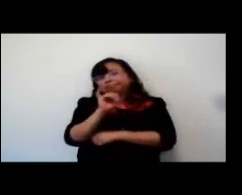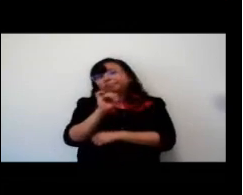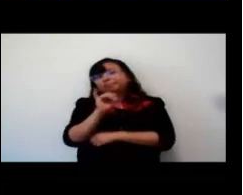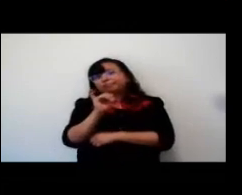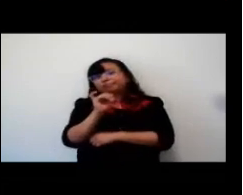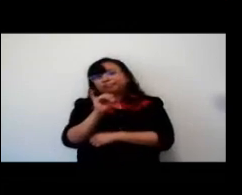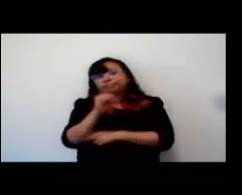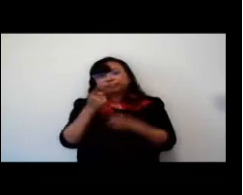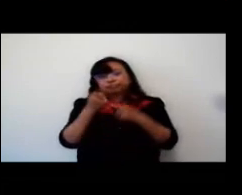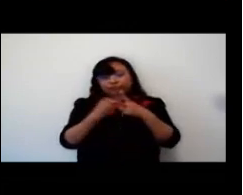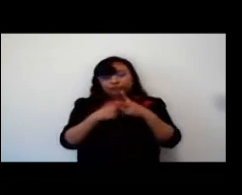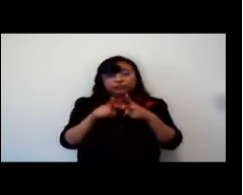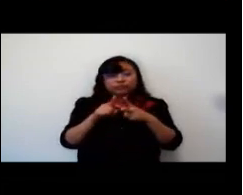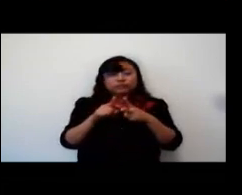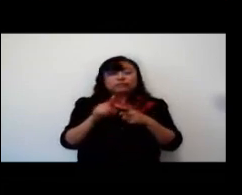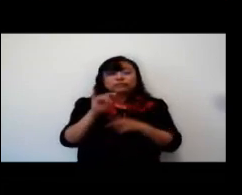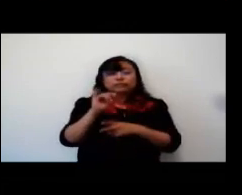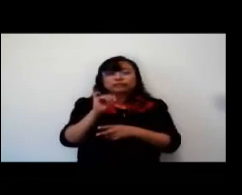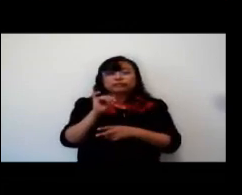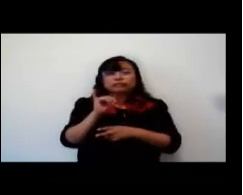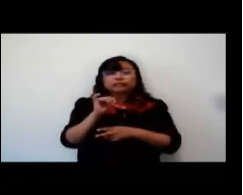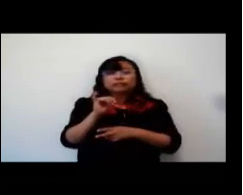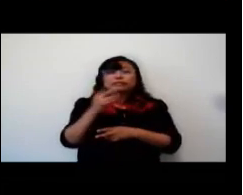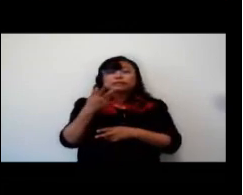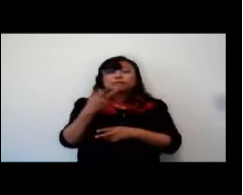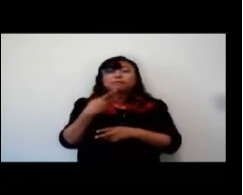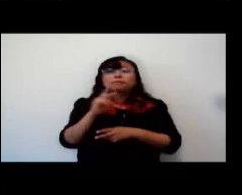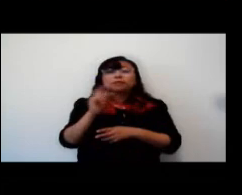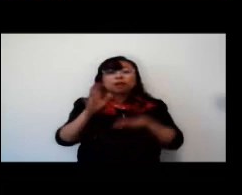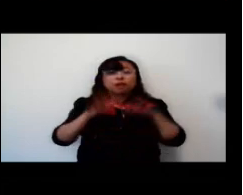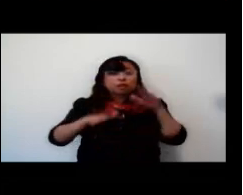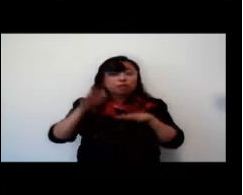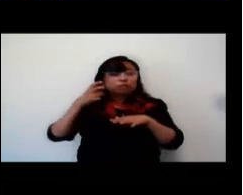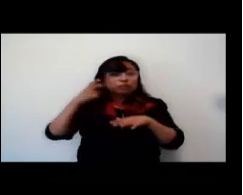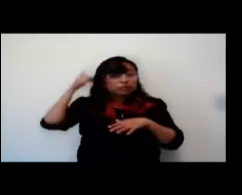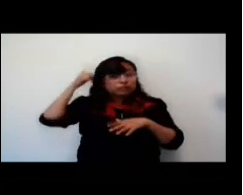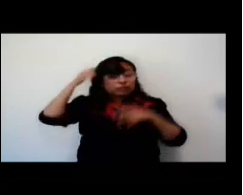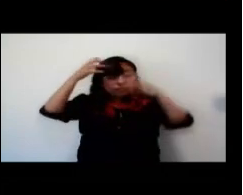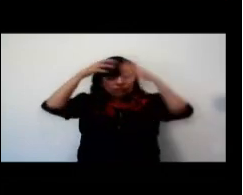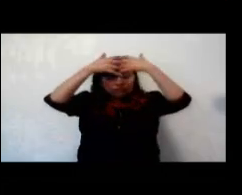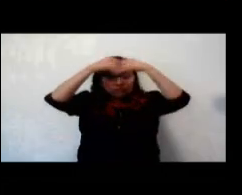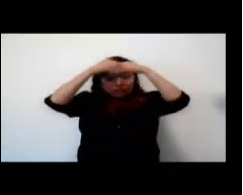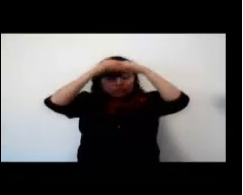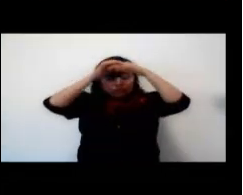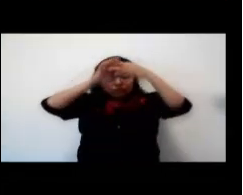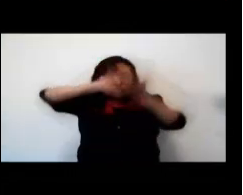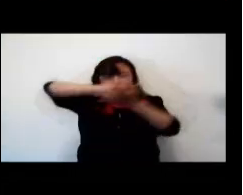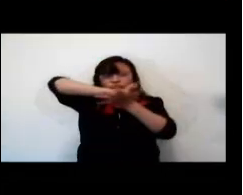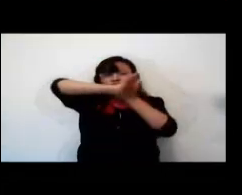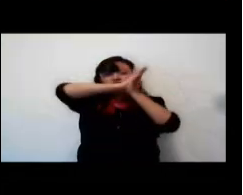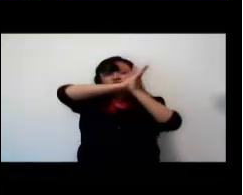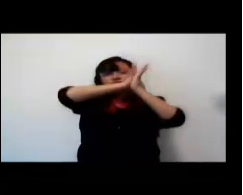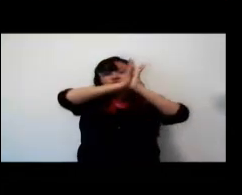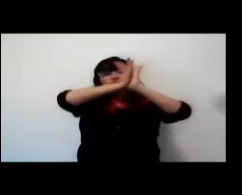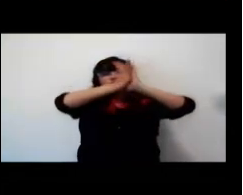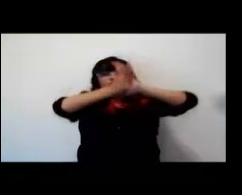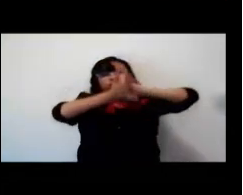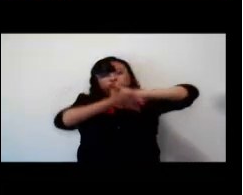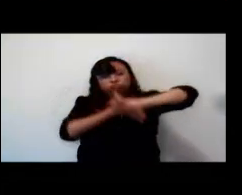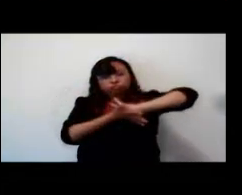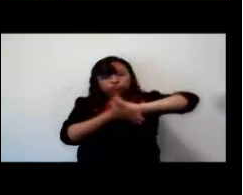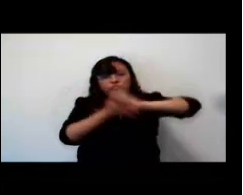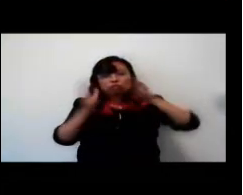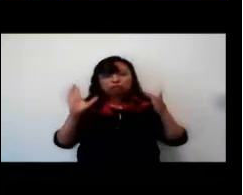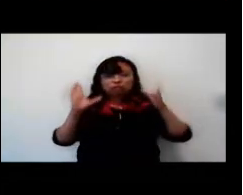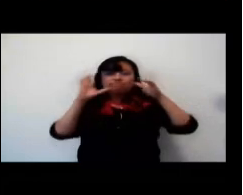va a ser electrónica y luego el cerebro se adapta y hace esta unión entre la audición actual con